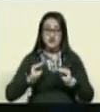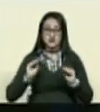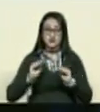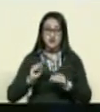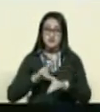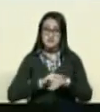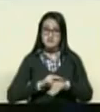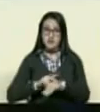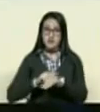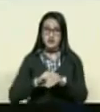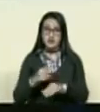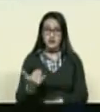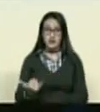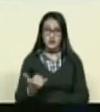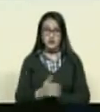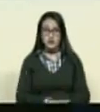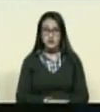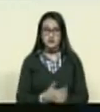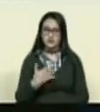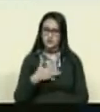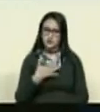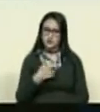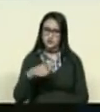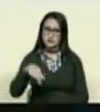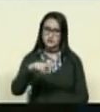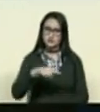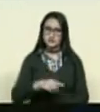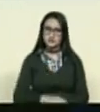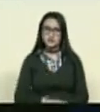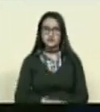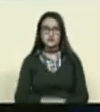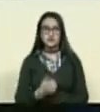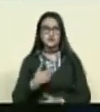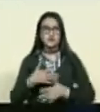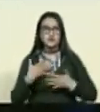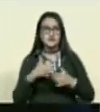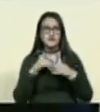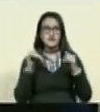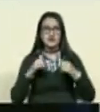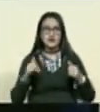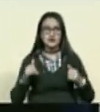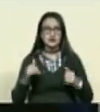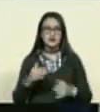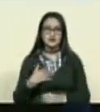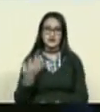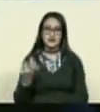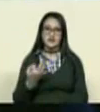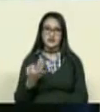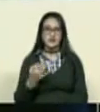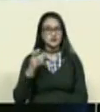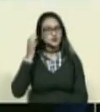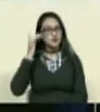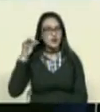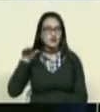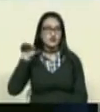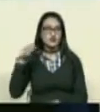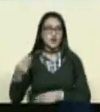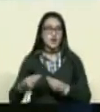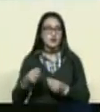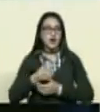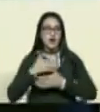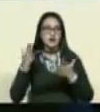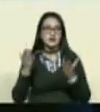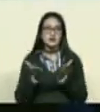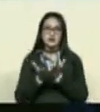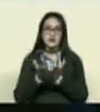cirujanos militares, mi comandante en jefe. Correcto. ¿Cómo te sientes tú? Demasiado contenta y feliz, mi comandante en jefe. ¿Cómo sueñas tu futuro? Grande,